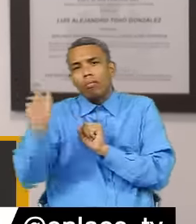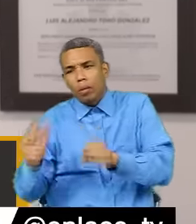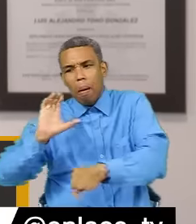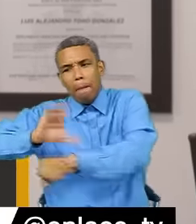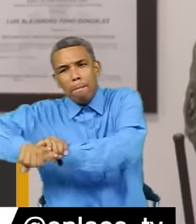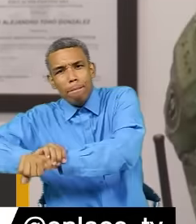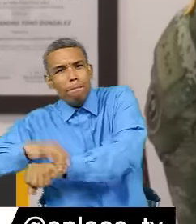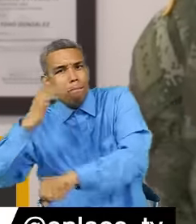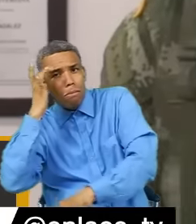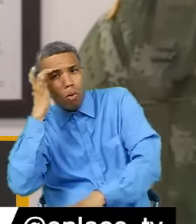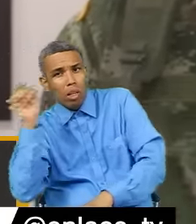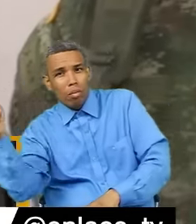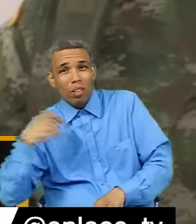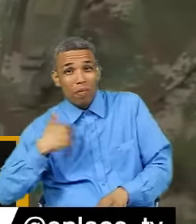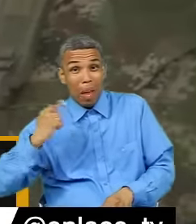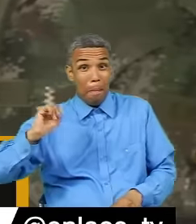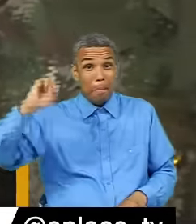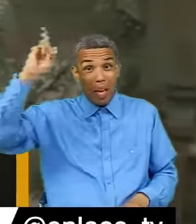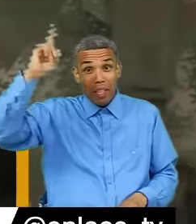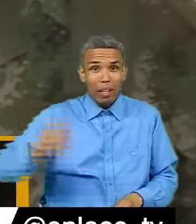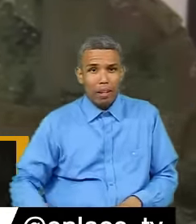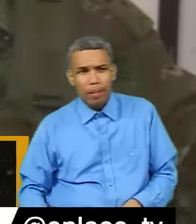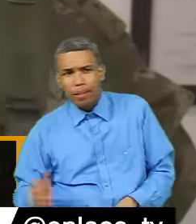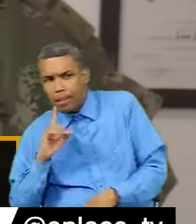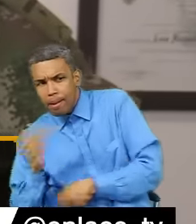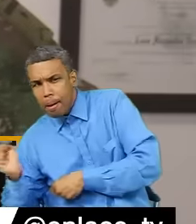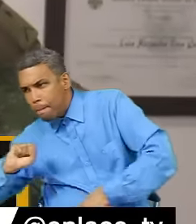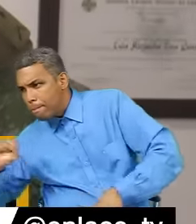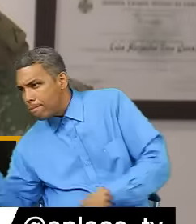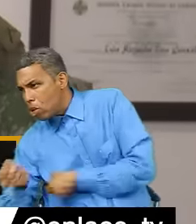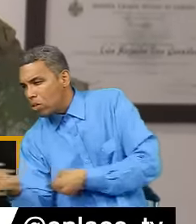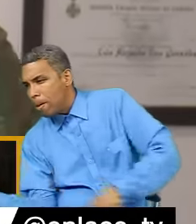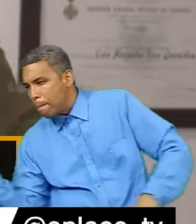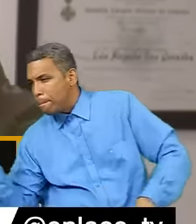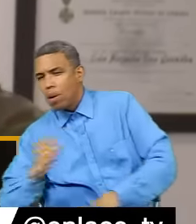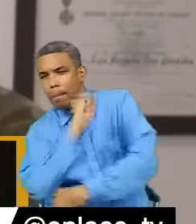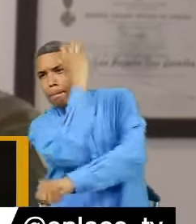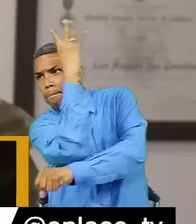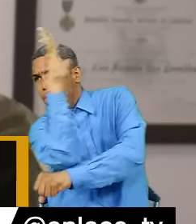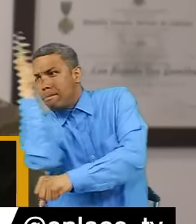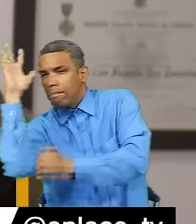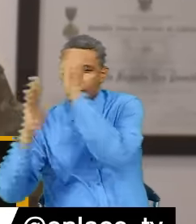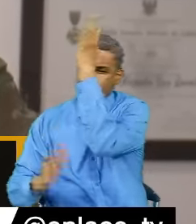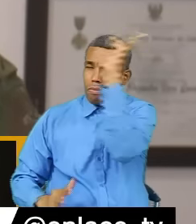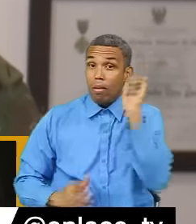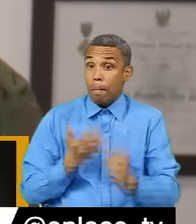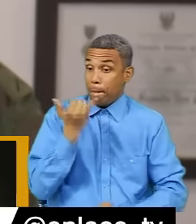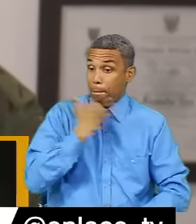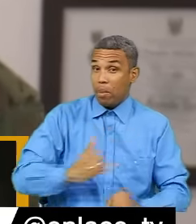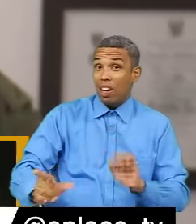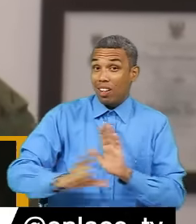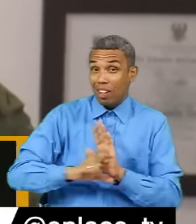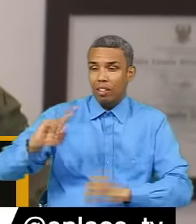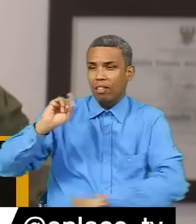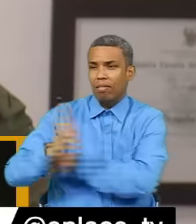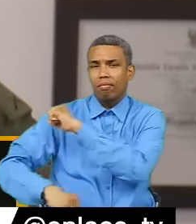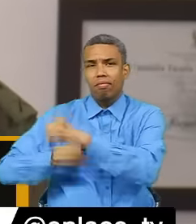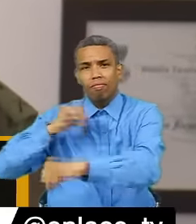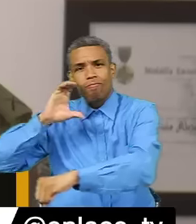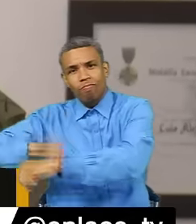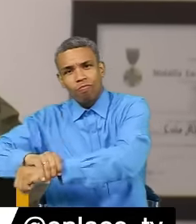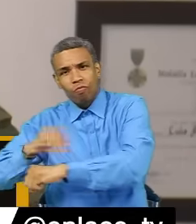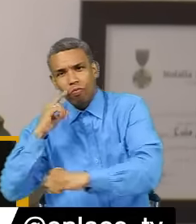El coronel Alejandro Toro, comandante del Batallón Especial Energético y Vial número 7, nos entrega un reporte de este y otros resultados. Coronel,